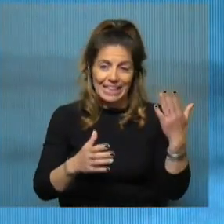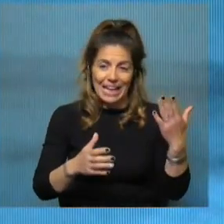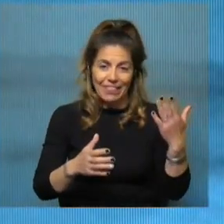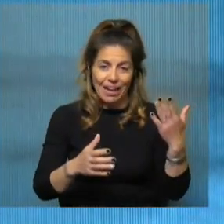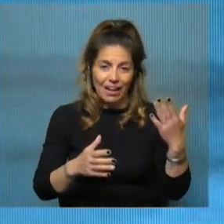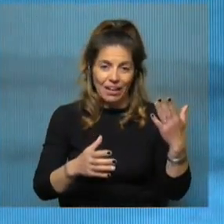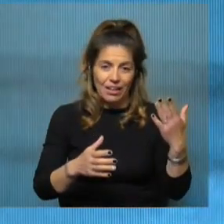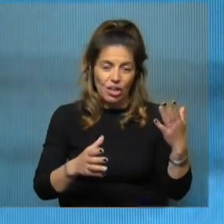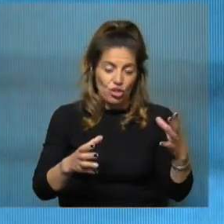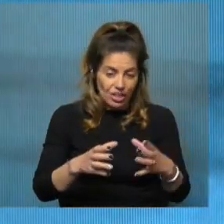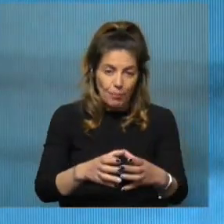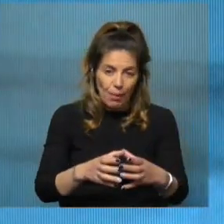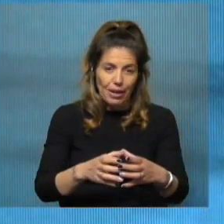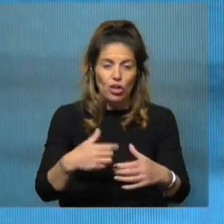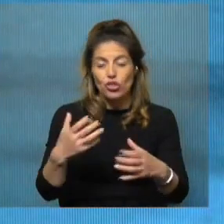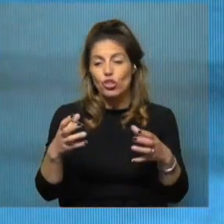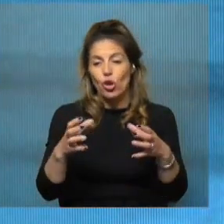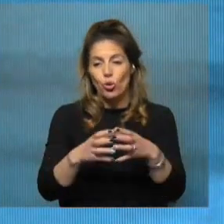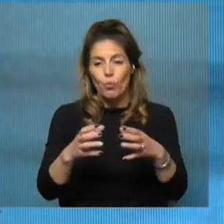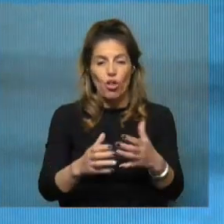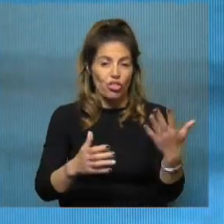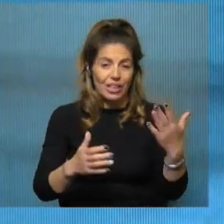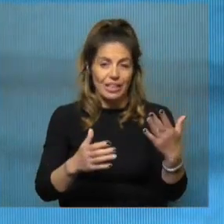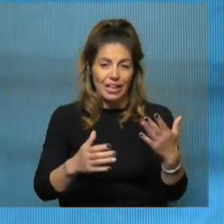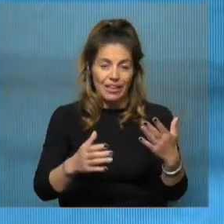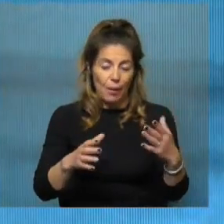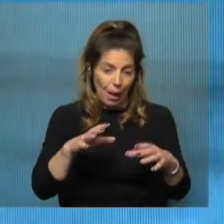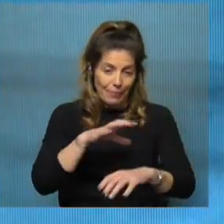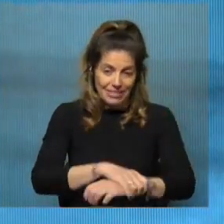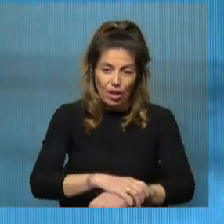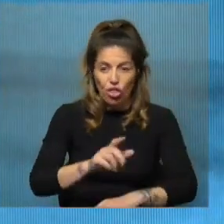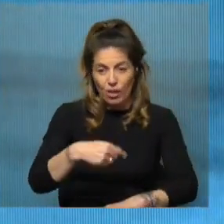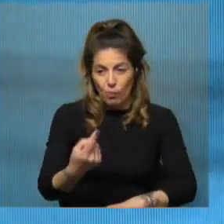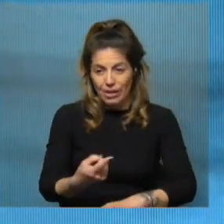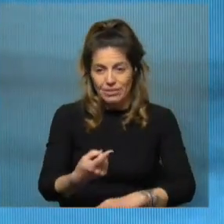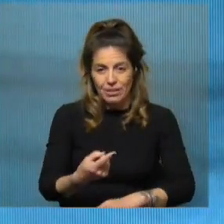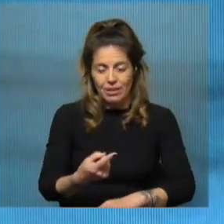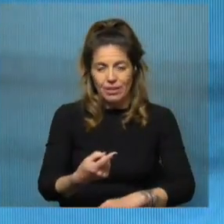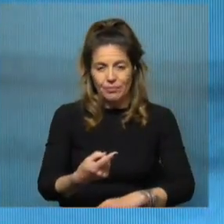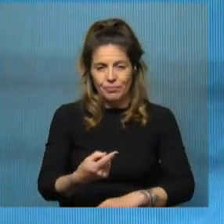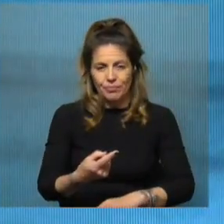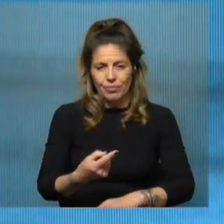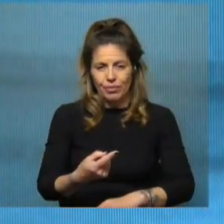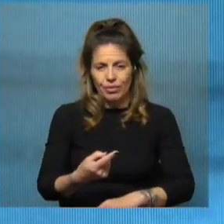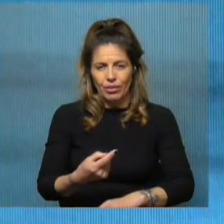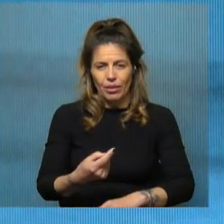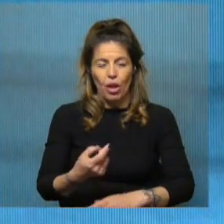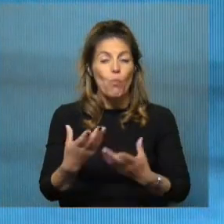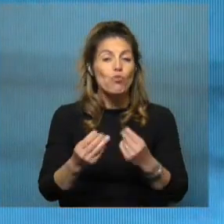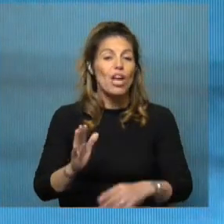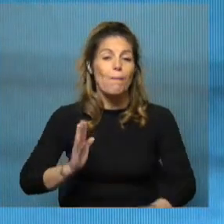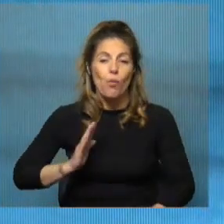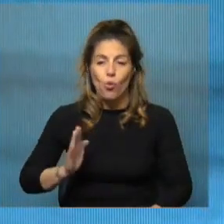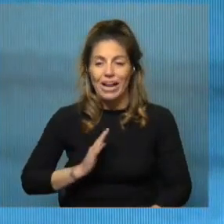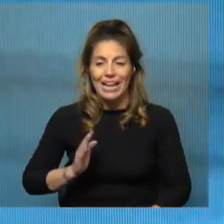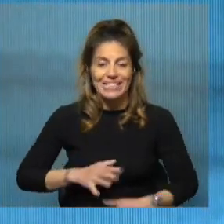todo los otros grupos de izquierda vienen después siendo apresados y y hay un montón de mujeres